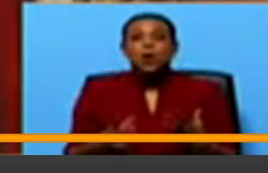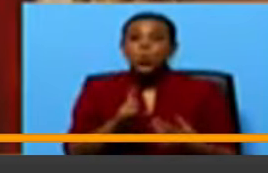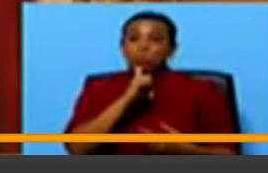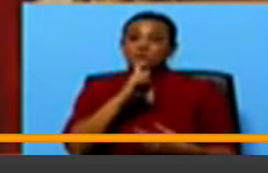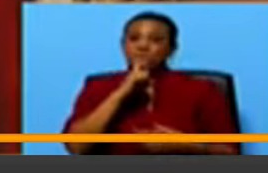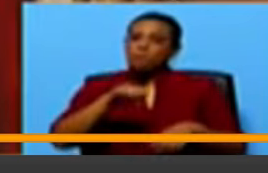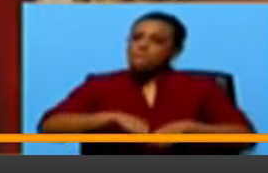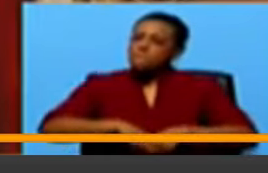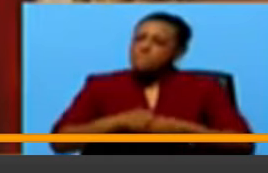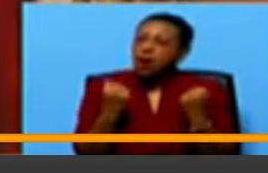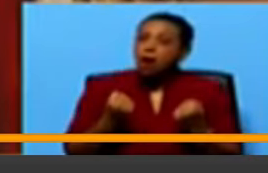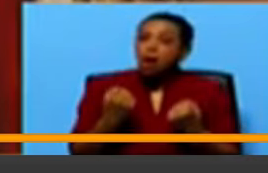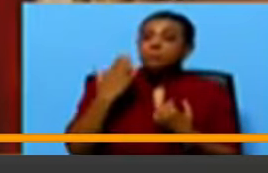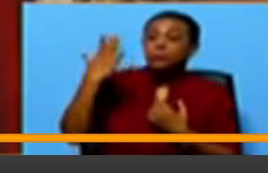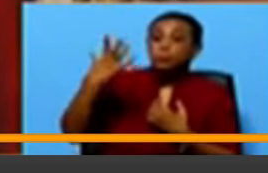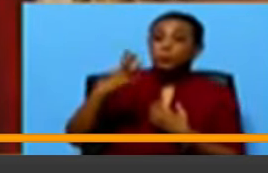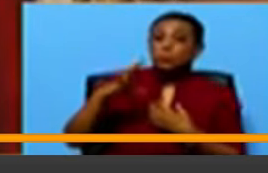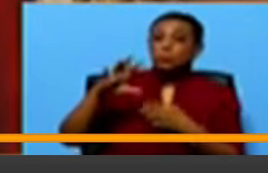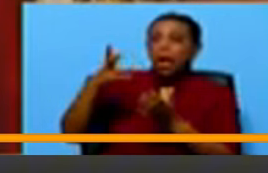dañarla